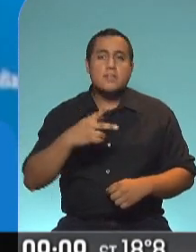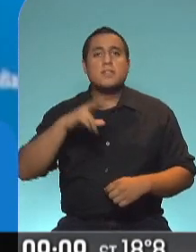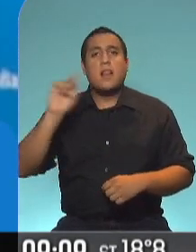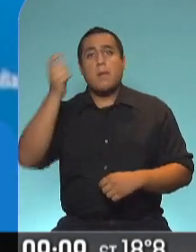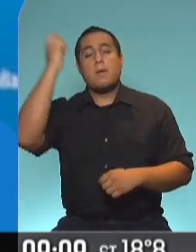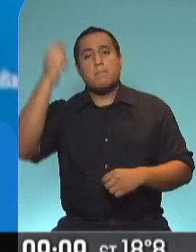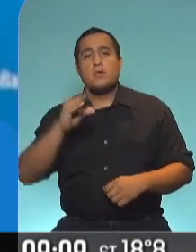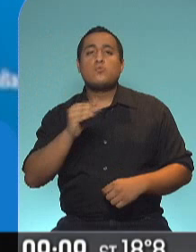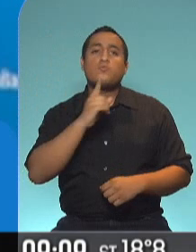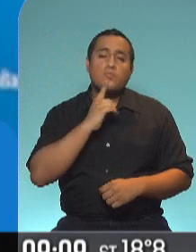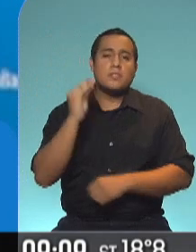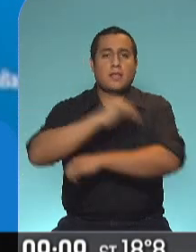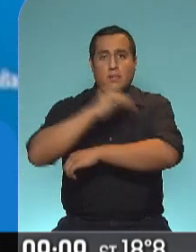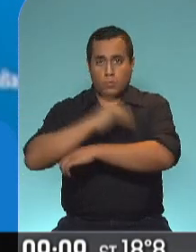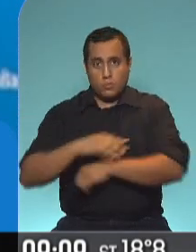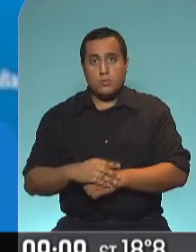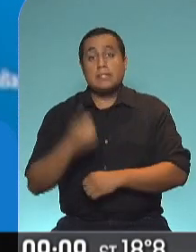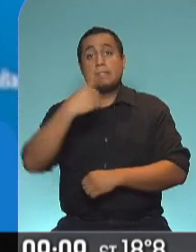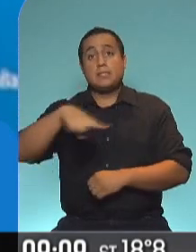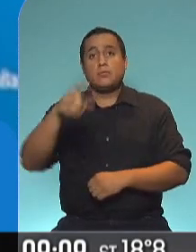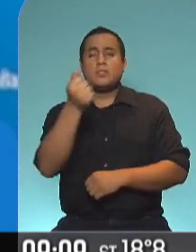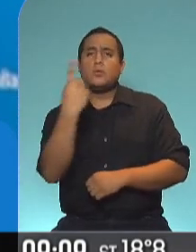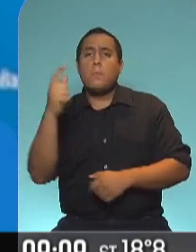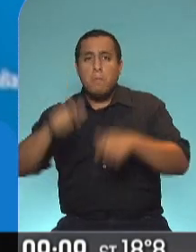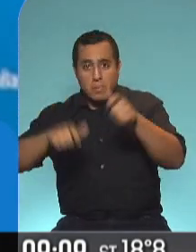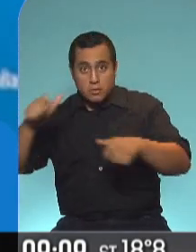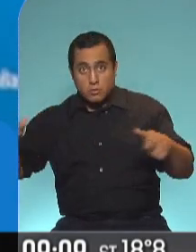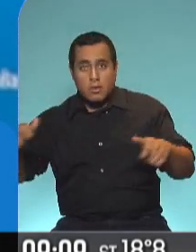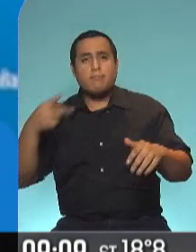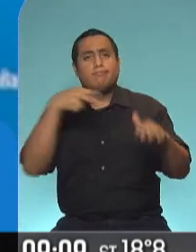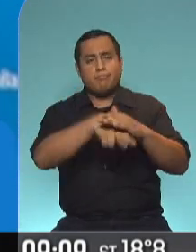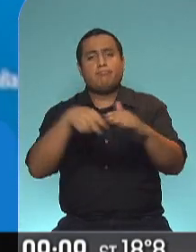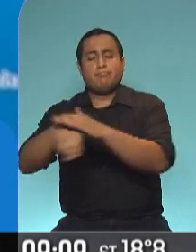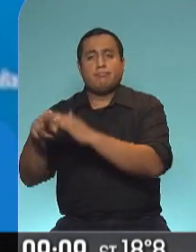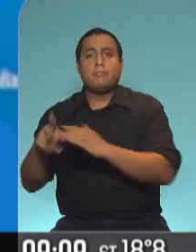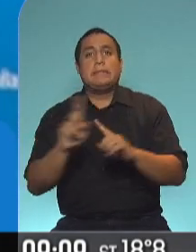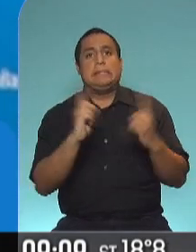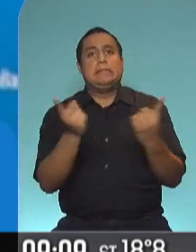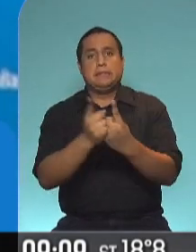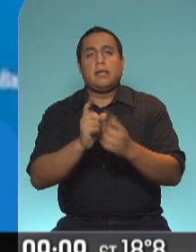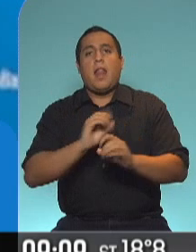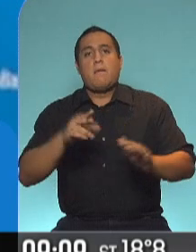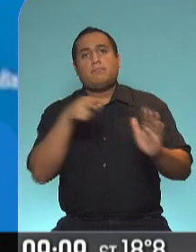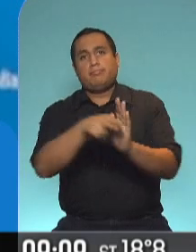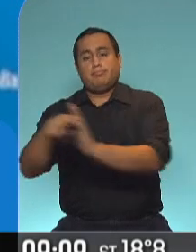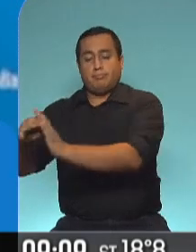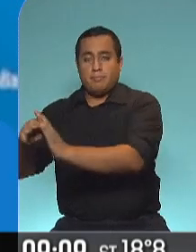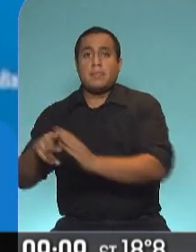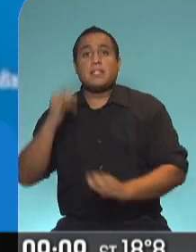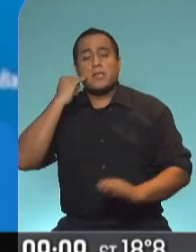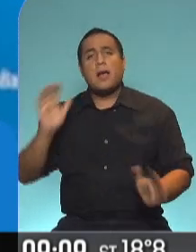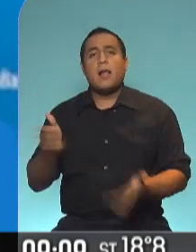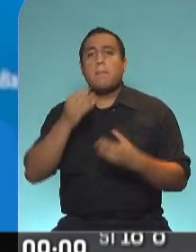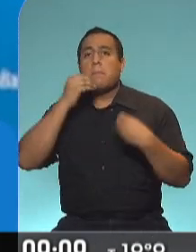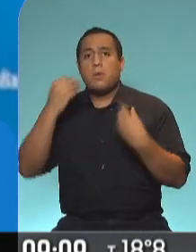y santa cruz 161 personas están internadas en unidades de cuidados intensivos se han dado de alta ya